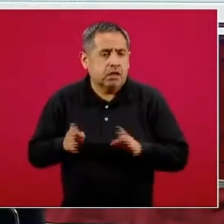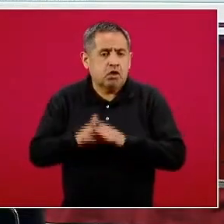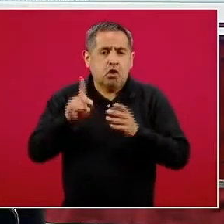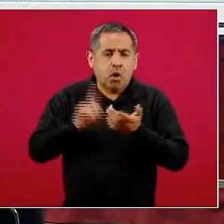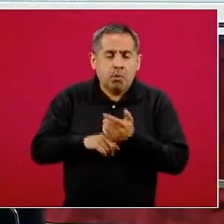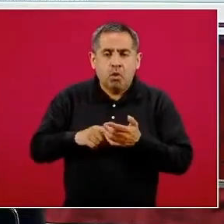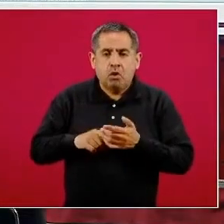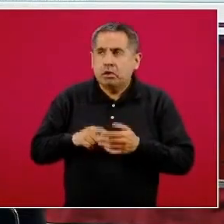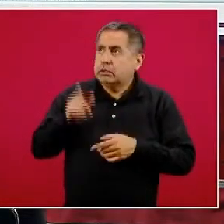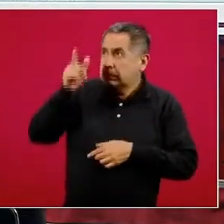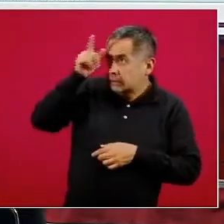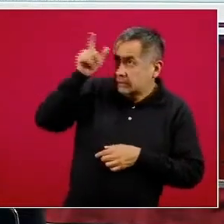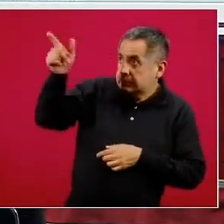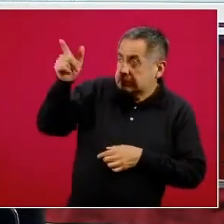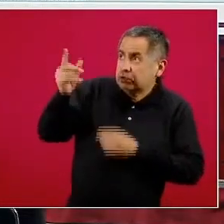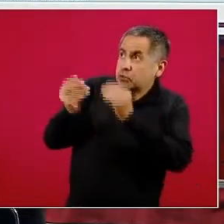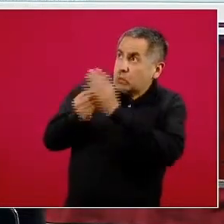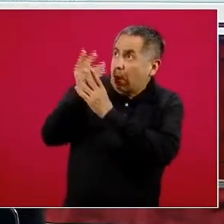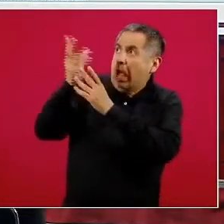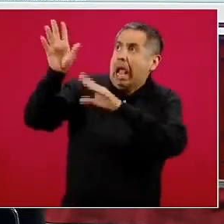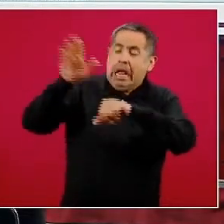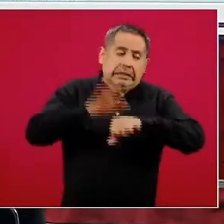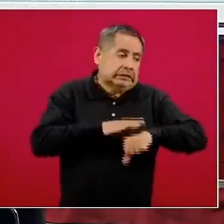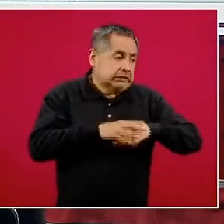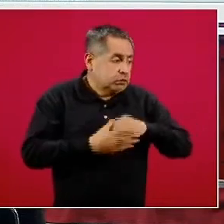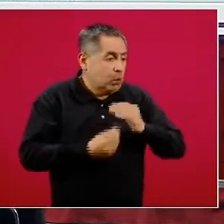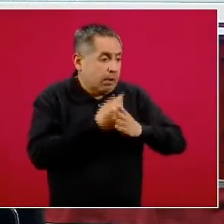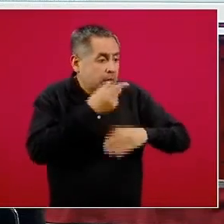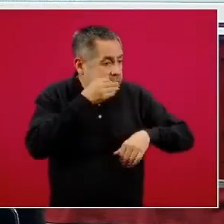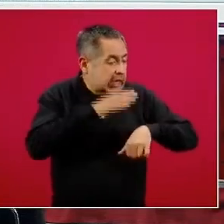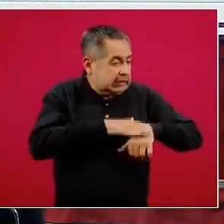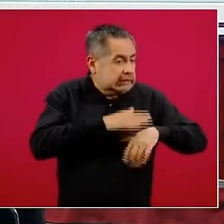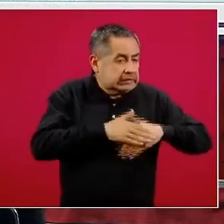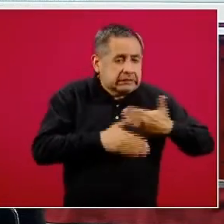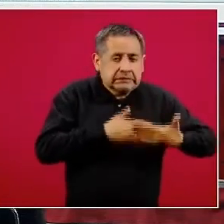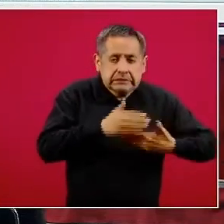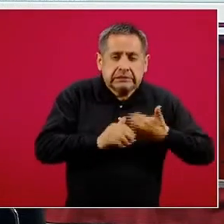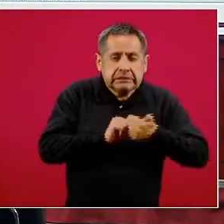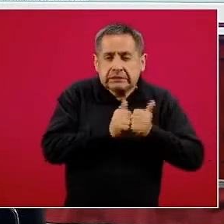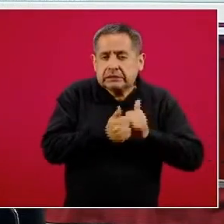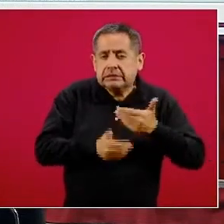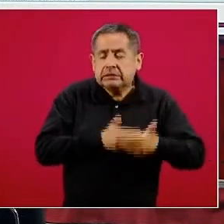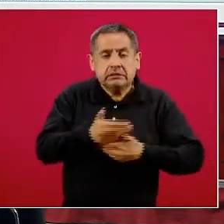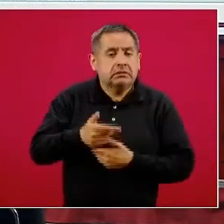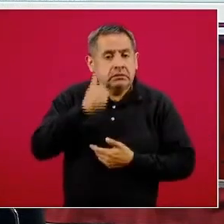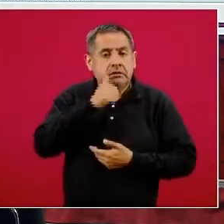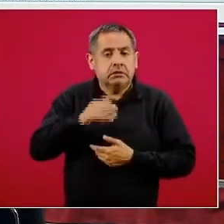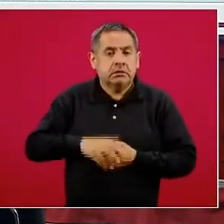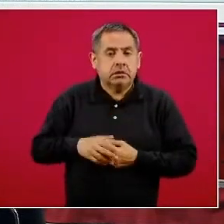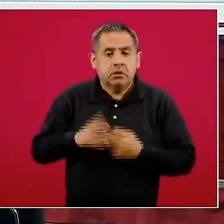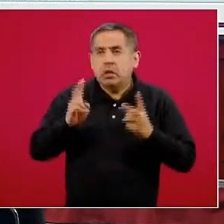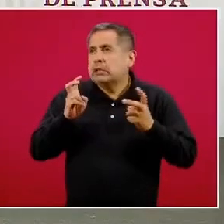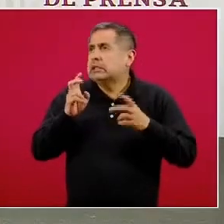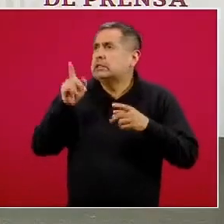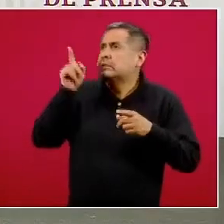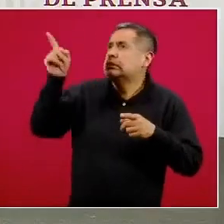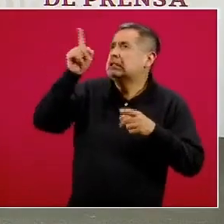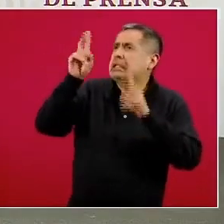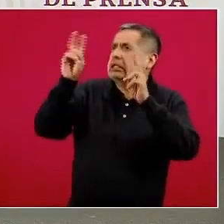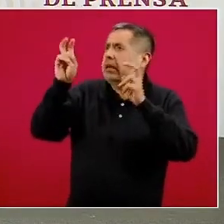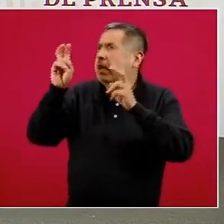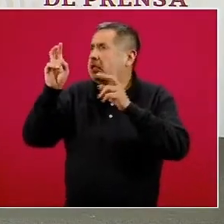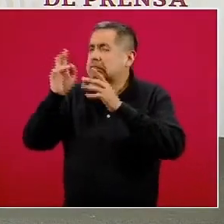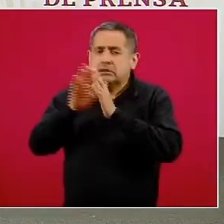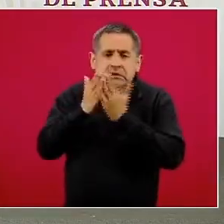las actualizaciones epidemiológicas que se vayan emitiendo y pues revisamos temas de interés epidemiológico a través